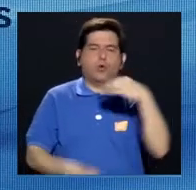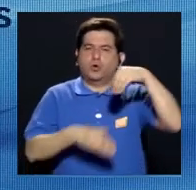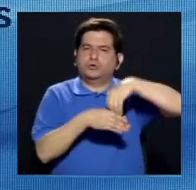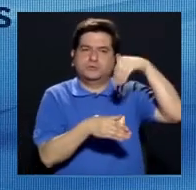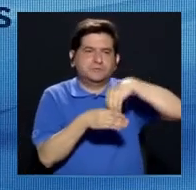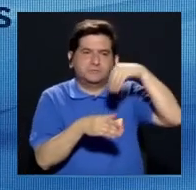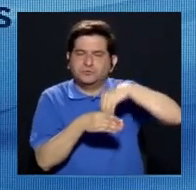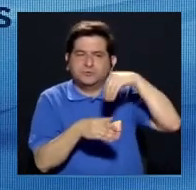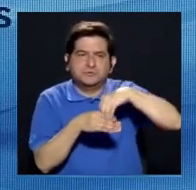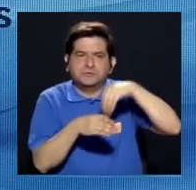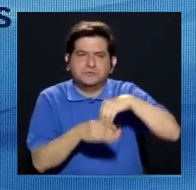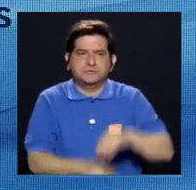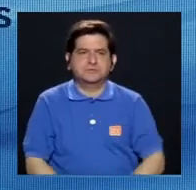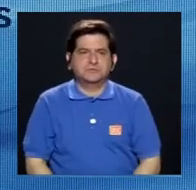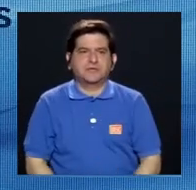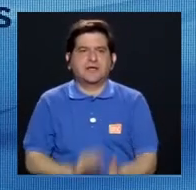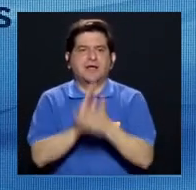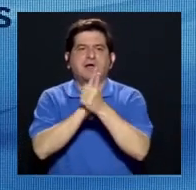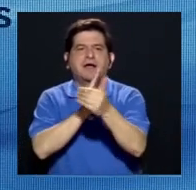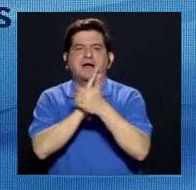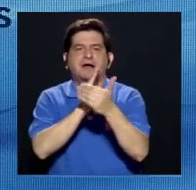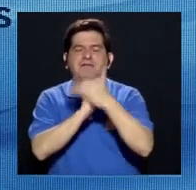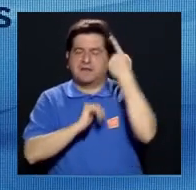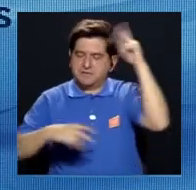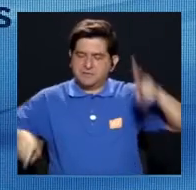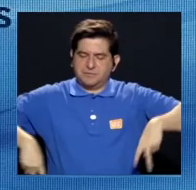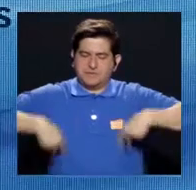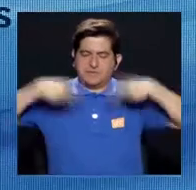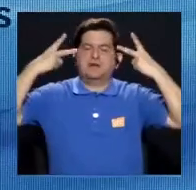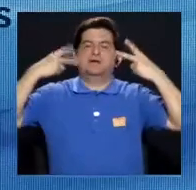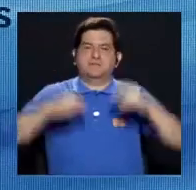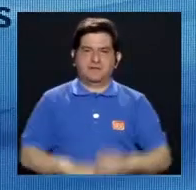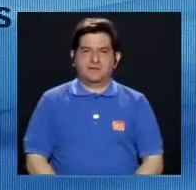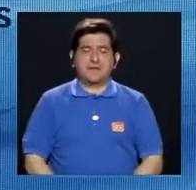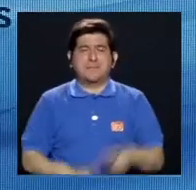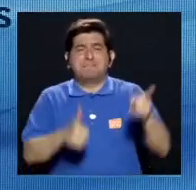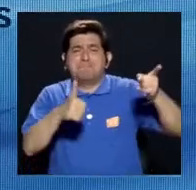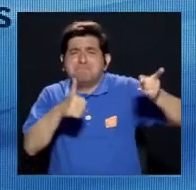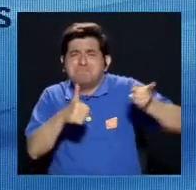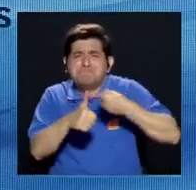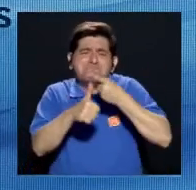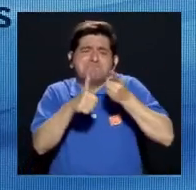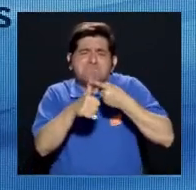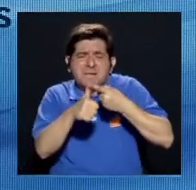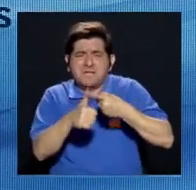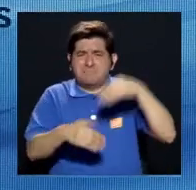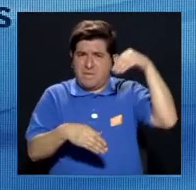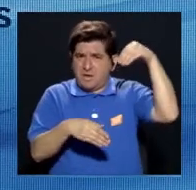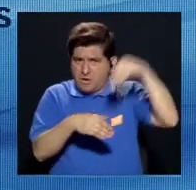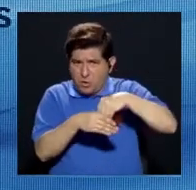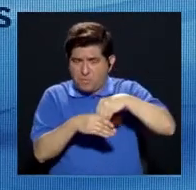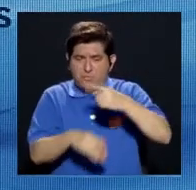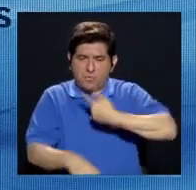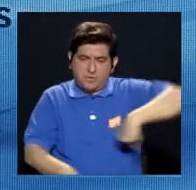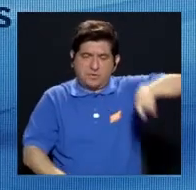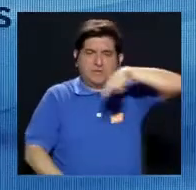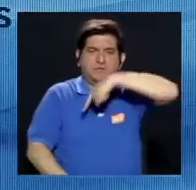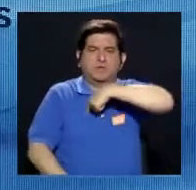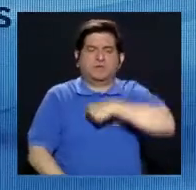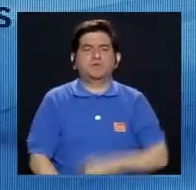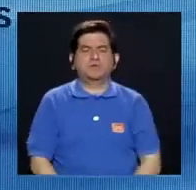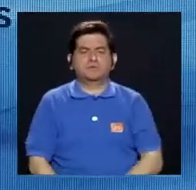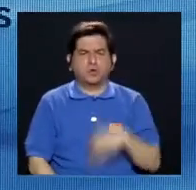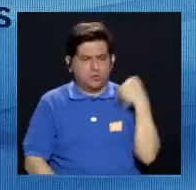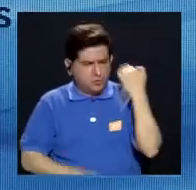componente es habilidades para la vida, que fue el primer componente que pusimos